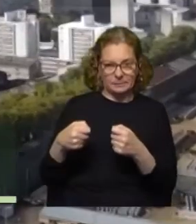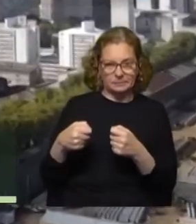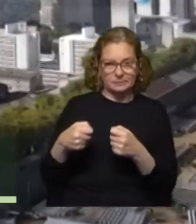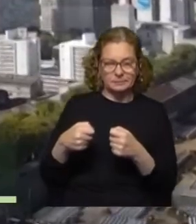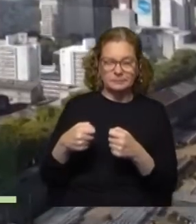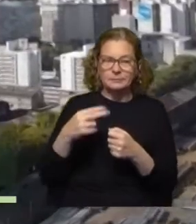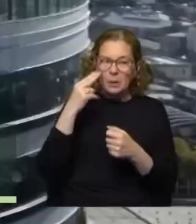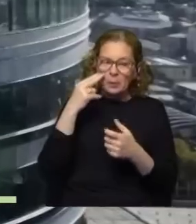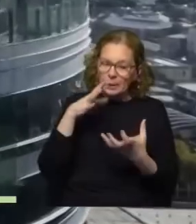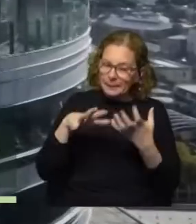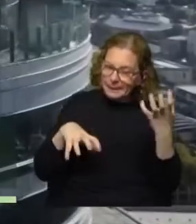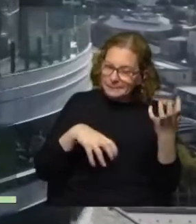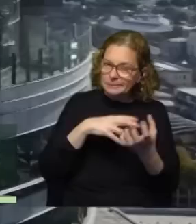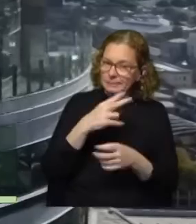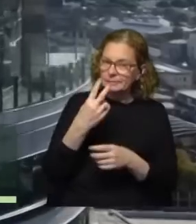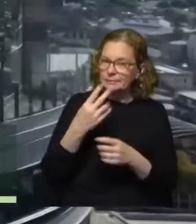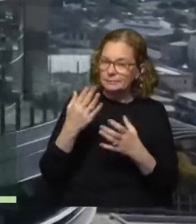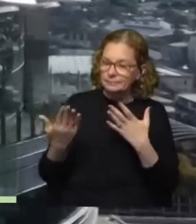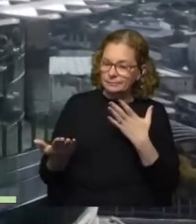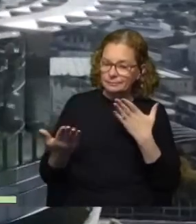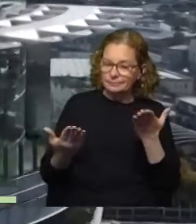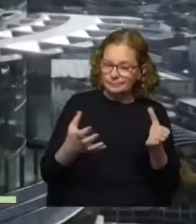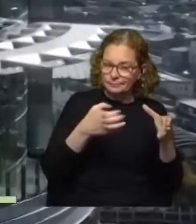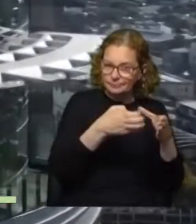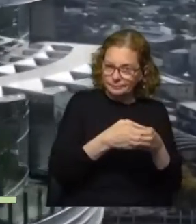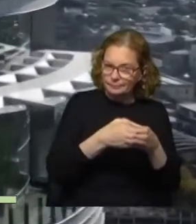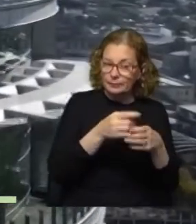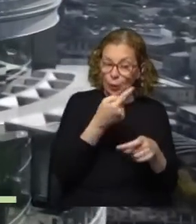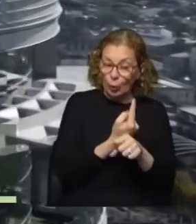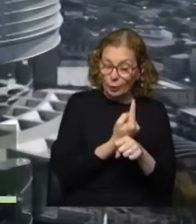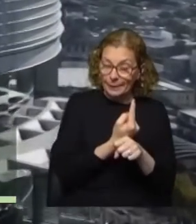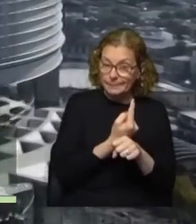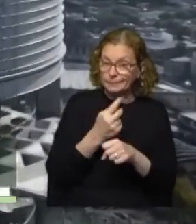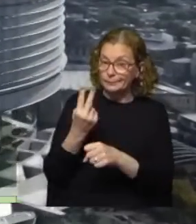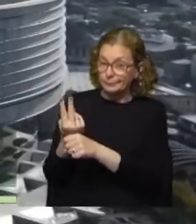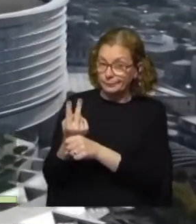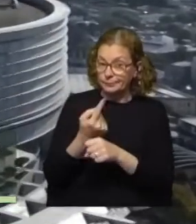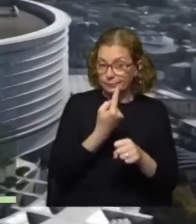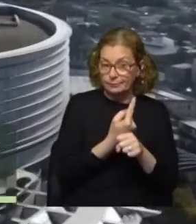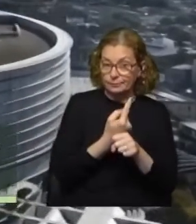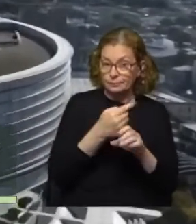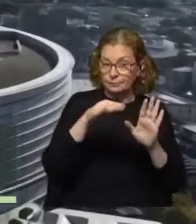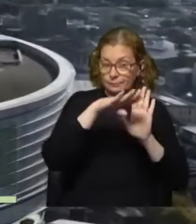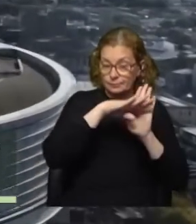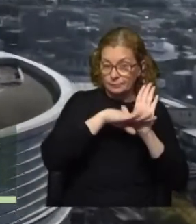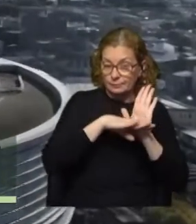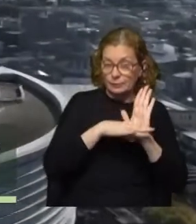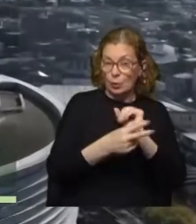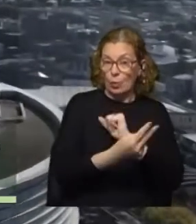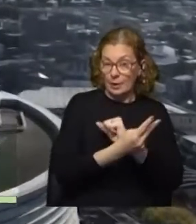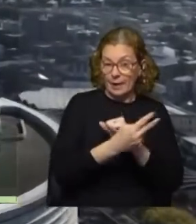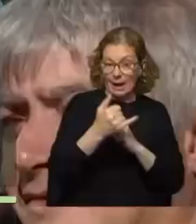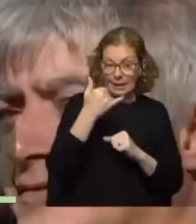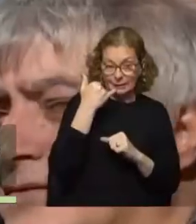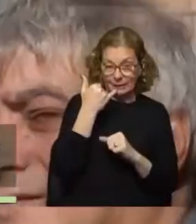el conflicto nuestro tiene dos aristas no una Arista es lo propio programático que es la defensa de antel donde